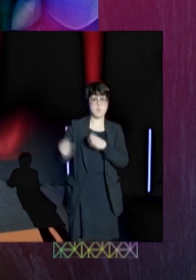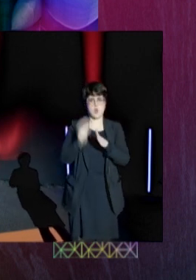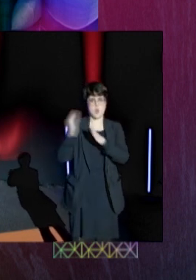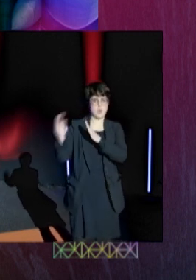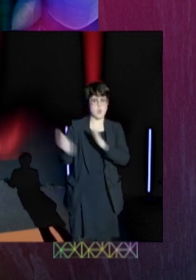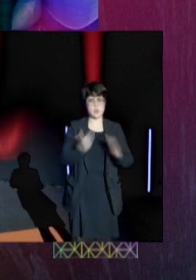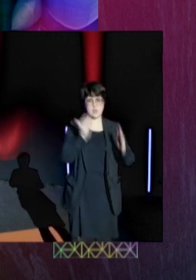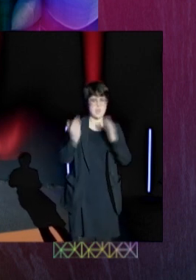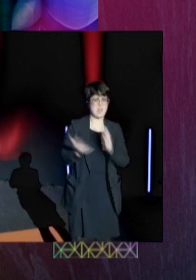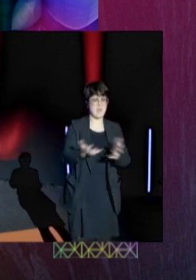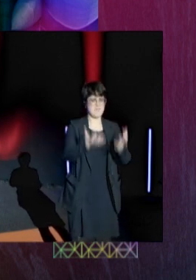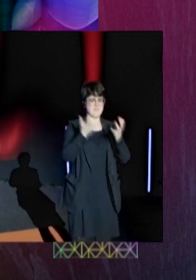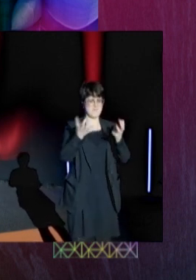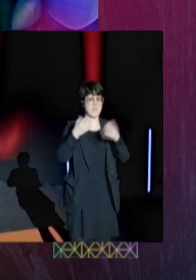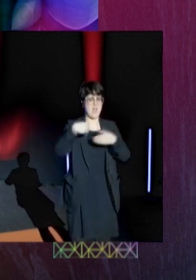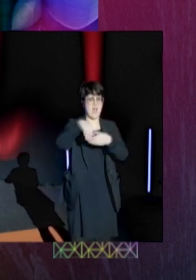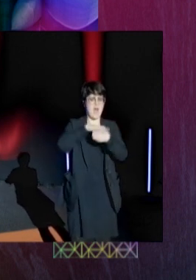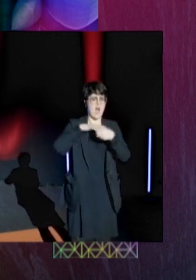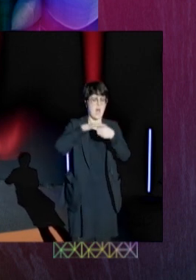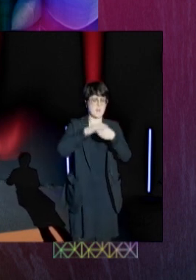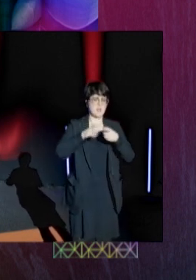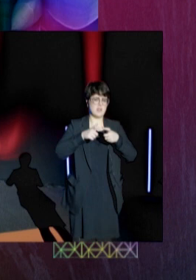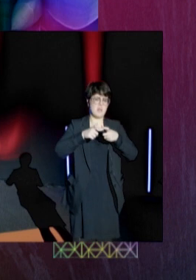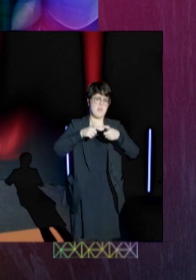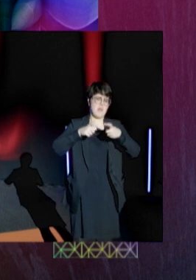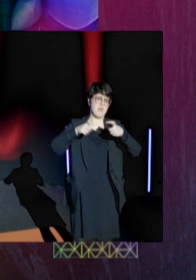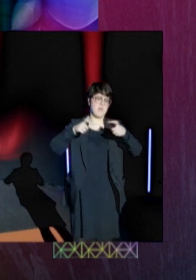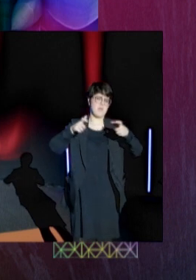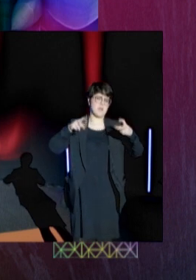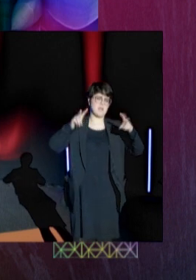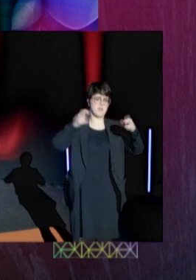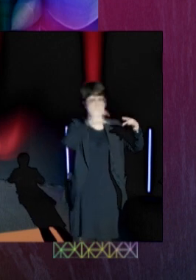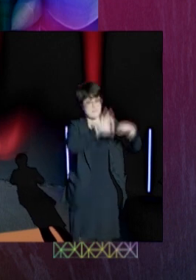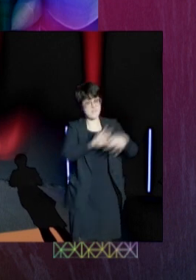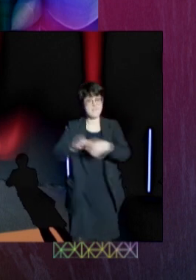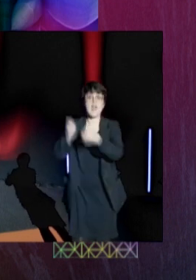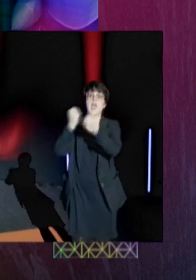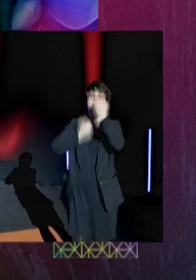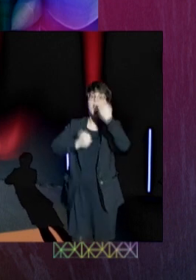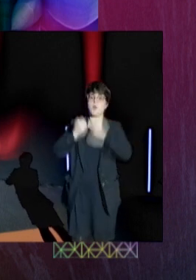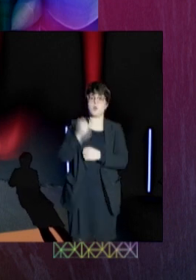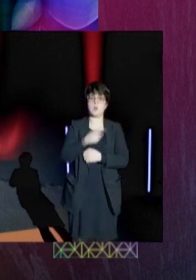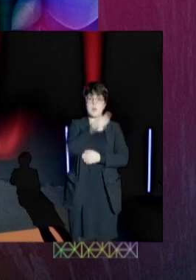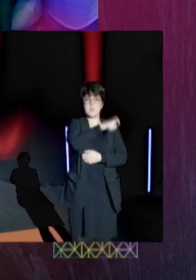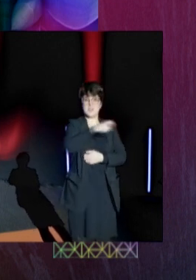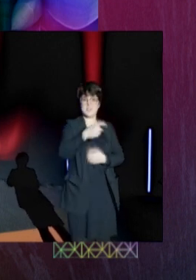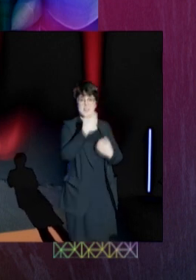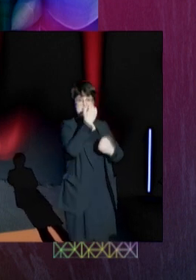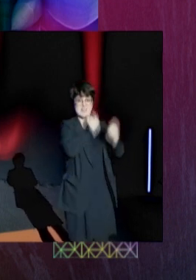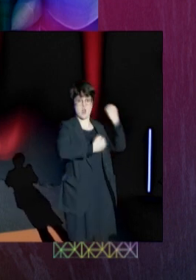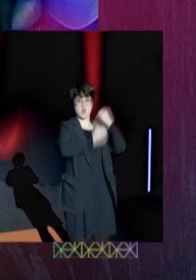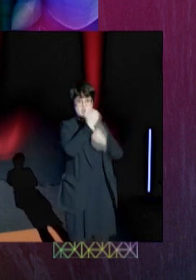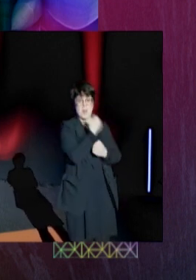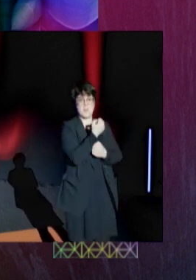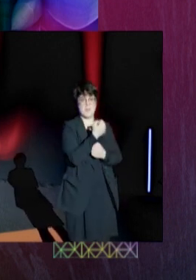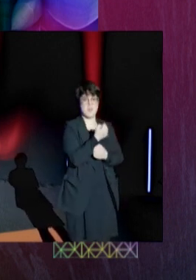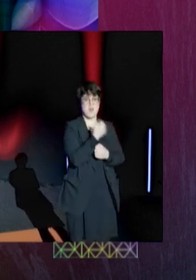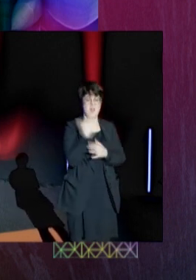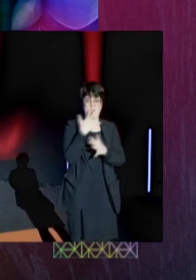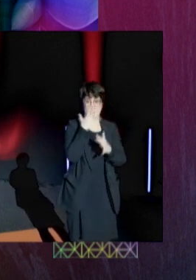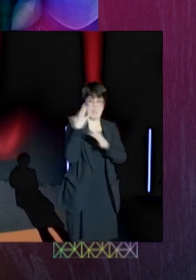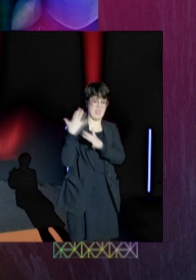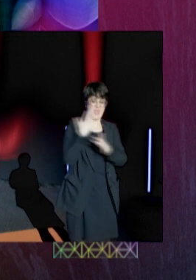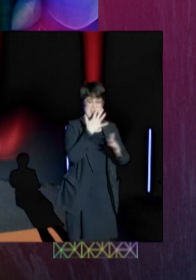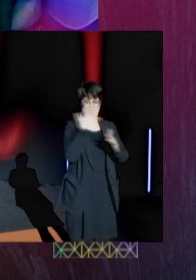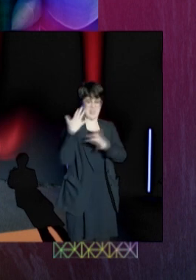en ámbitos extensísimo y crecientes de la actividad económica los economistas hemos estado durante las últimas décadas